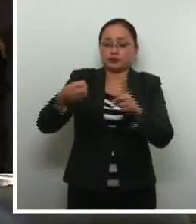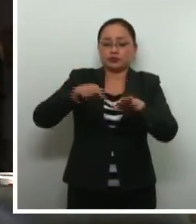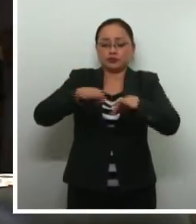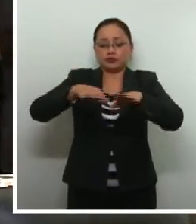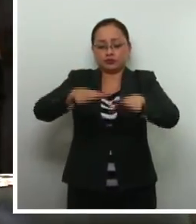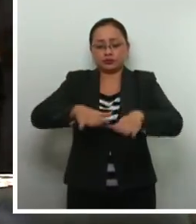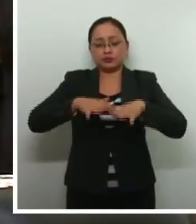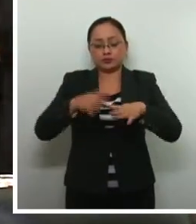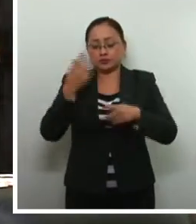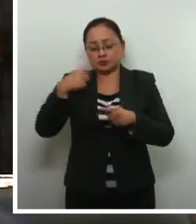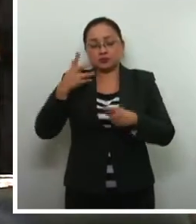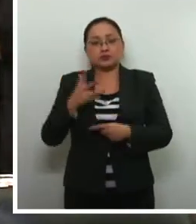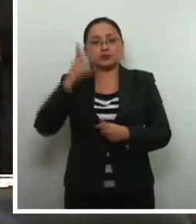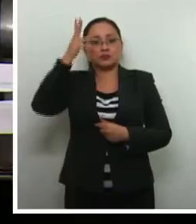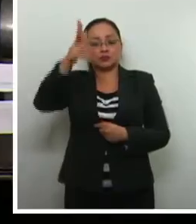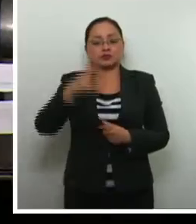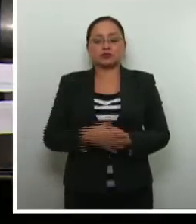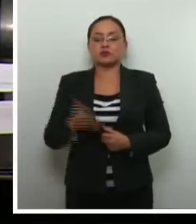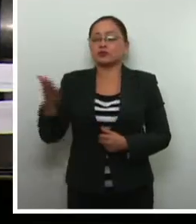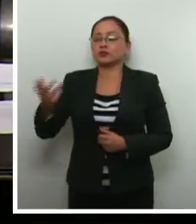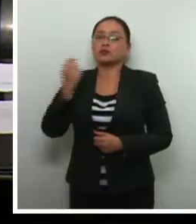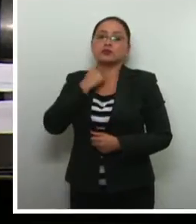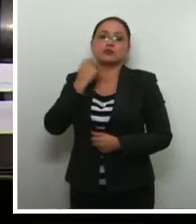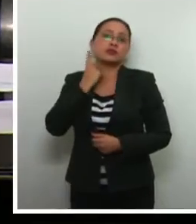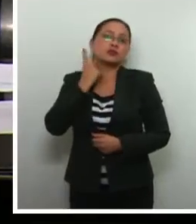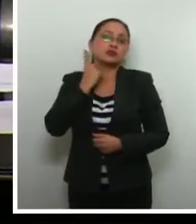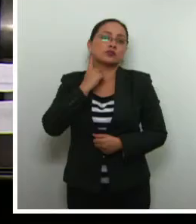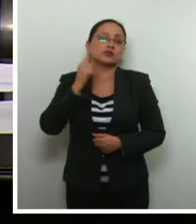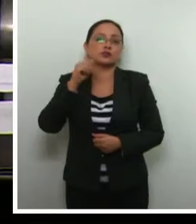hacia adelante. Diputada Tobián.